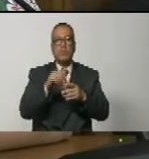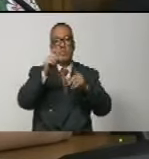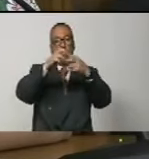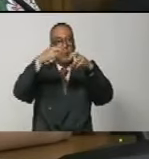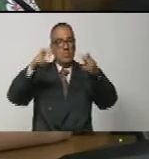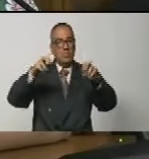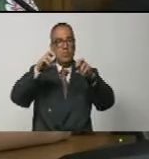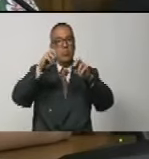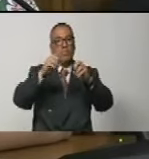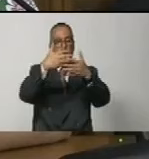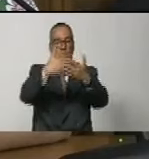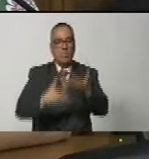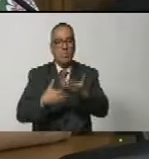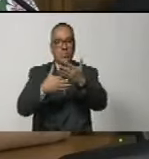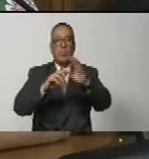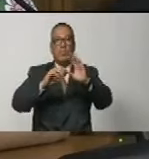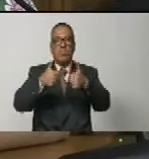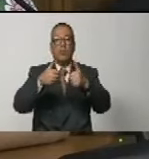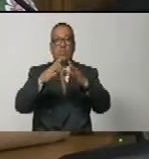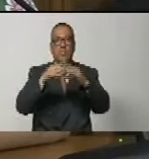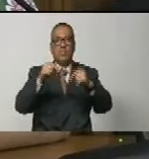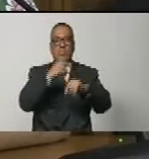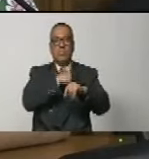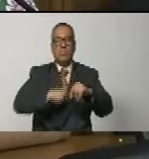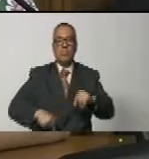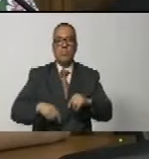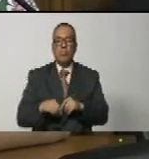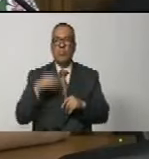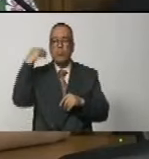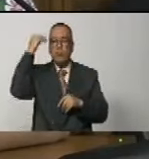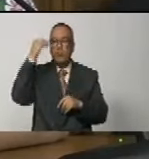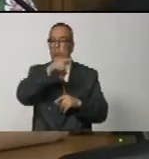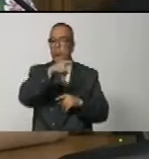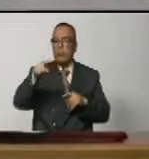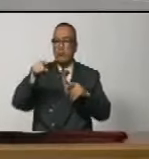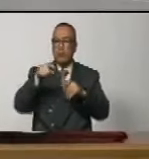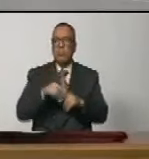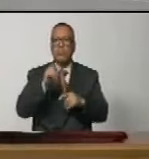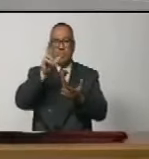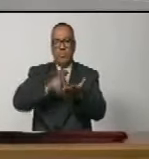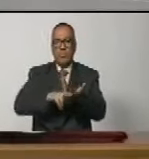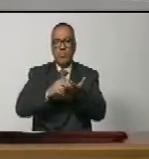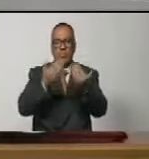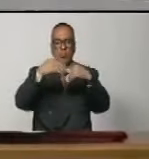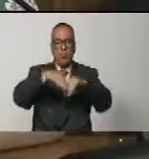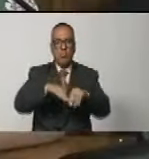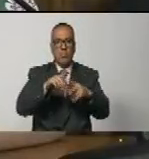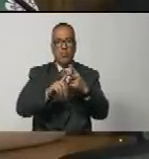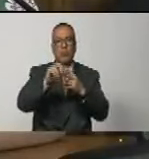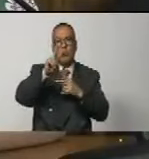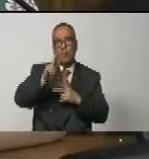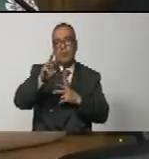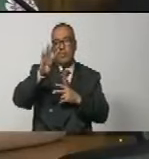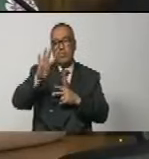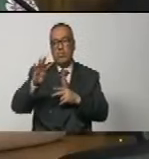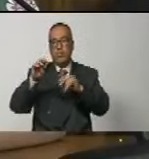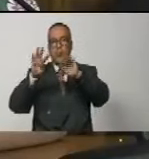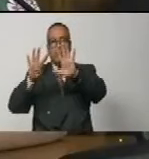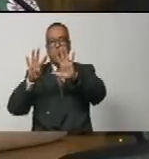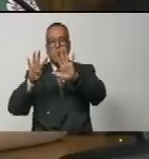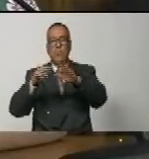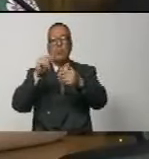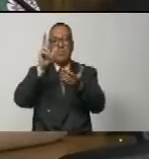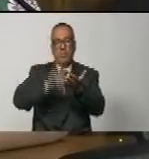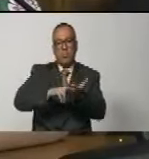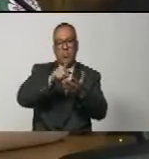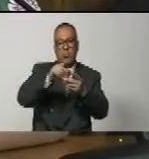Epígrafe. Actas de apertura. Es todo, ciudadano presidente. En consideración el epígrafe. Aprobado. Siguiente. Ducentésimo cuadragésimo noveno. Se